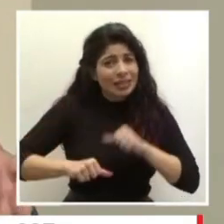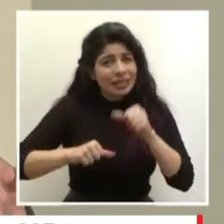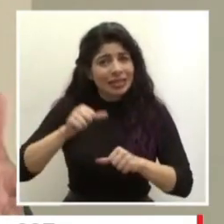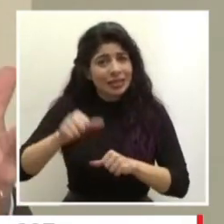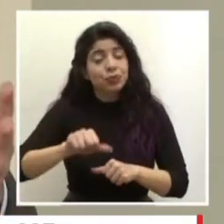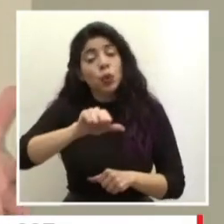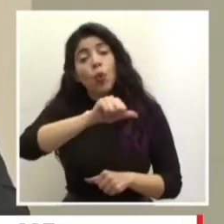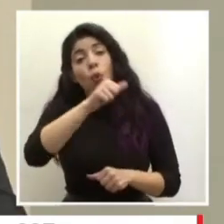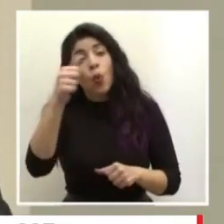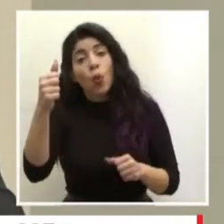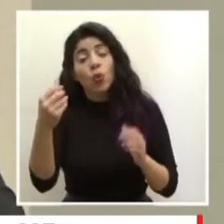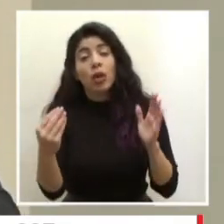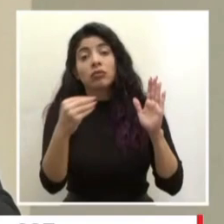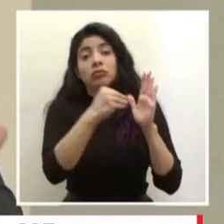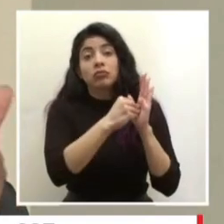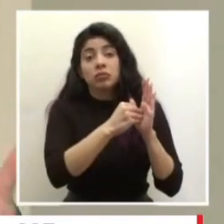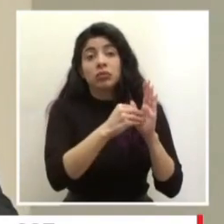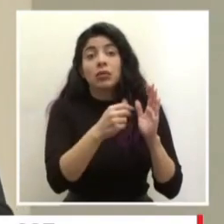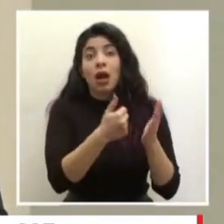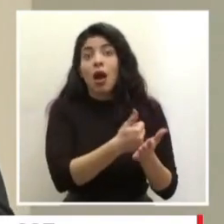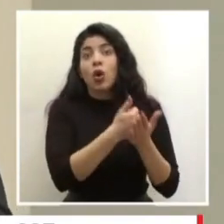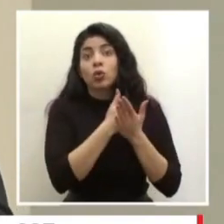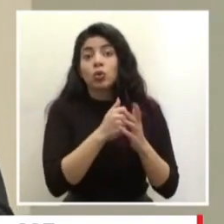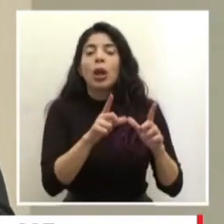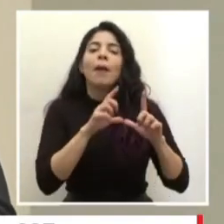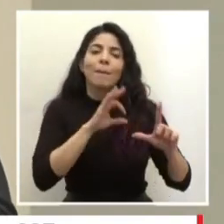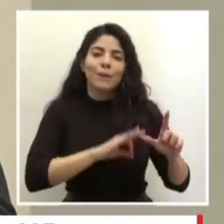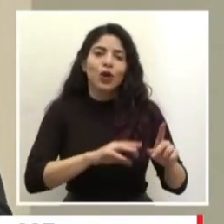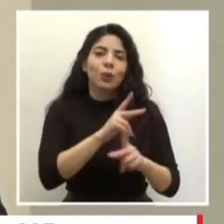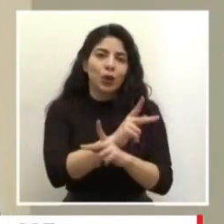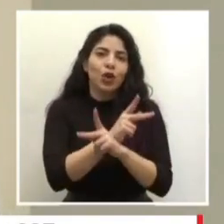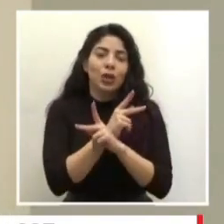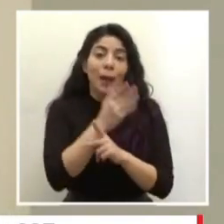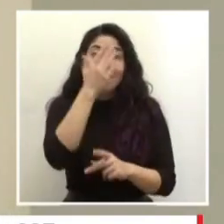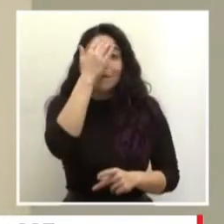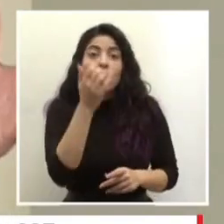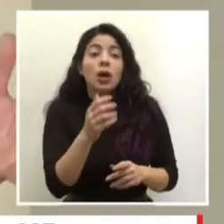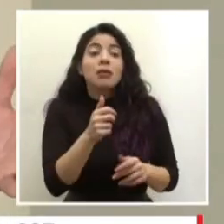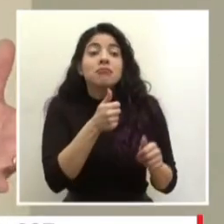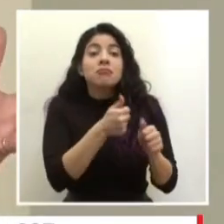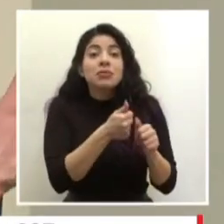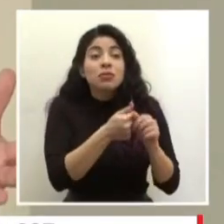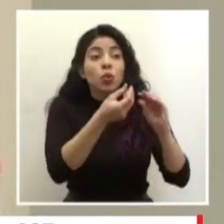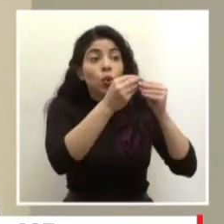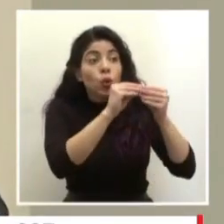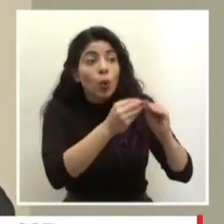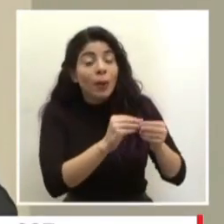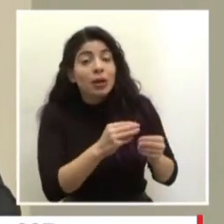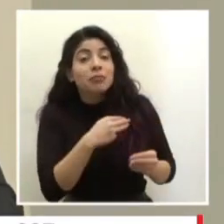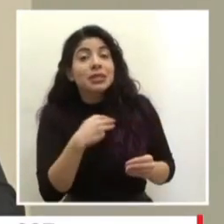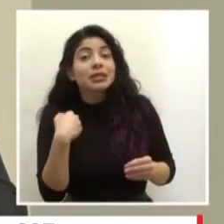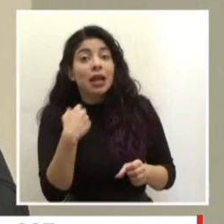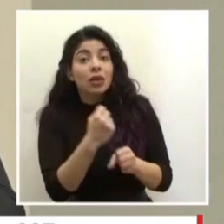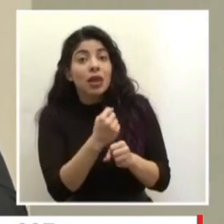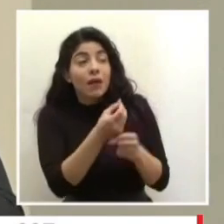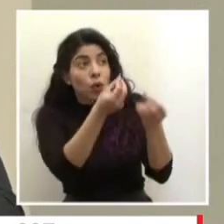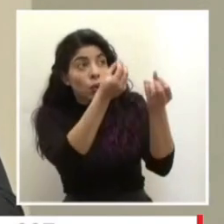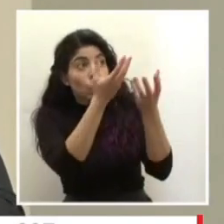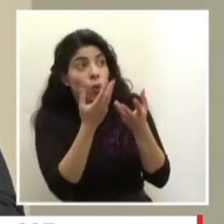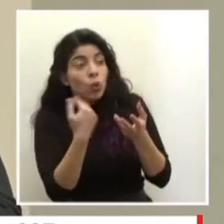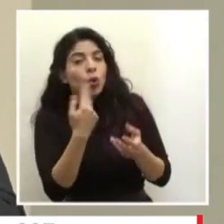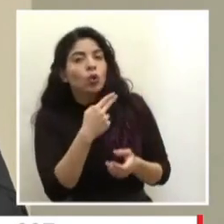ese periodo ciertamente ha ayudado es el bono proteger, porque es a través de las propias cifras del Ministerio de Trabajo que